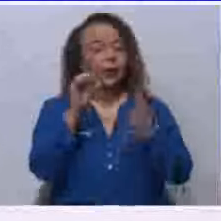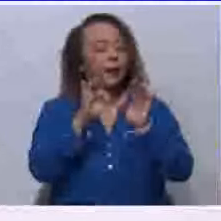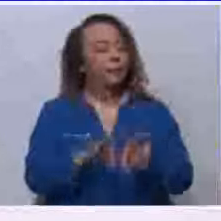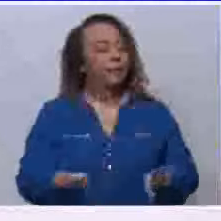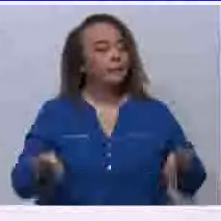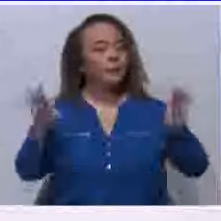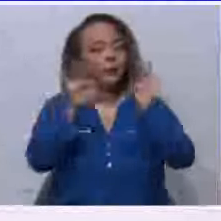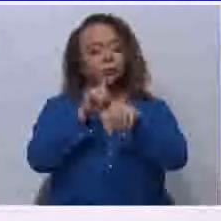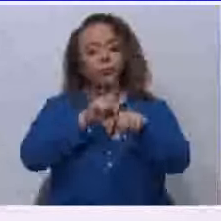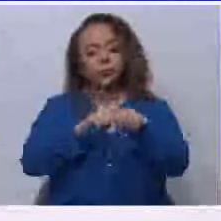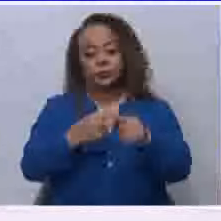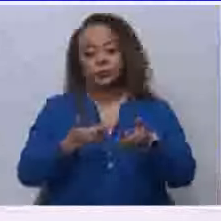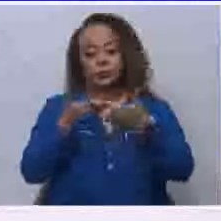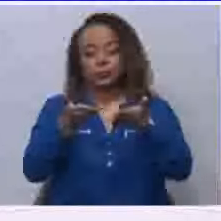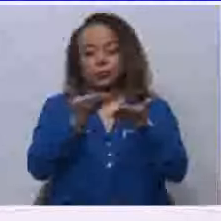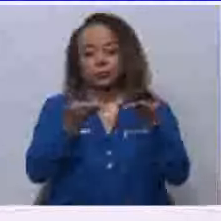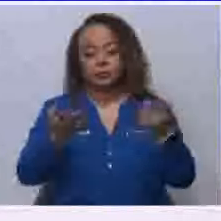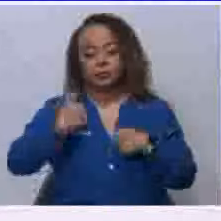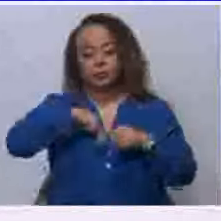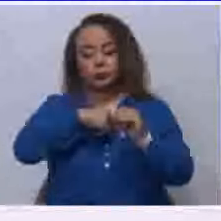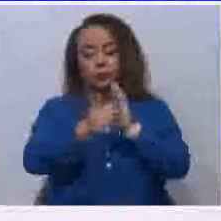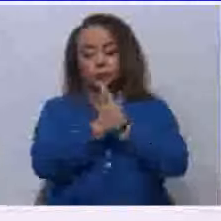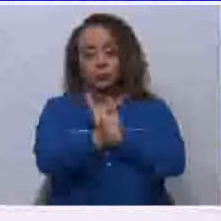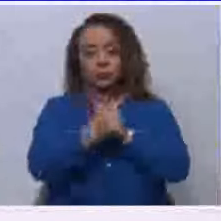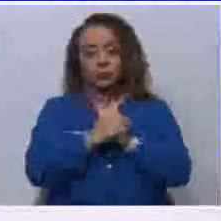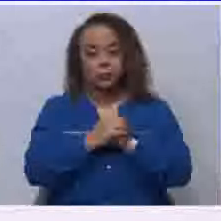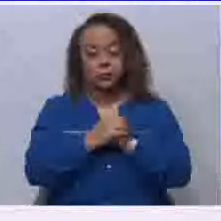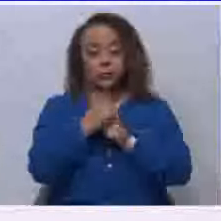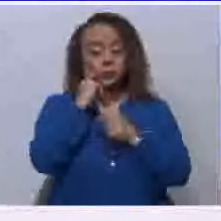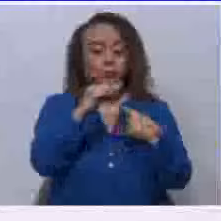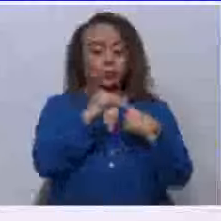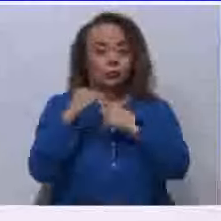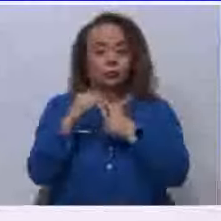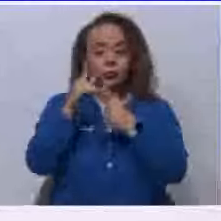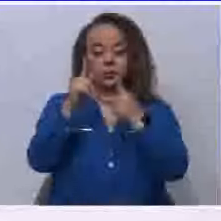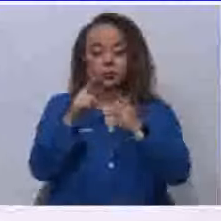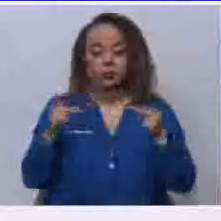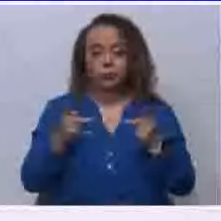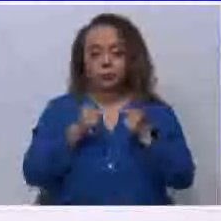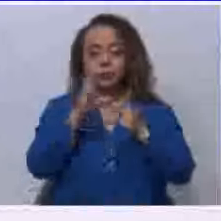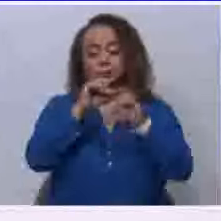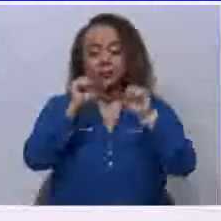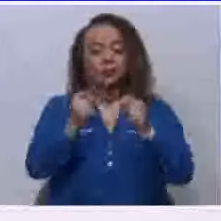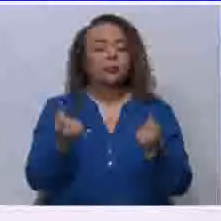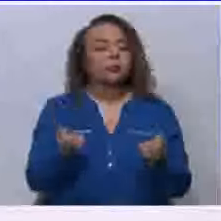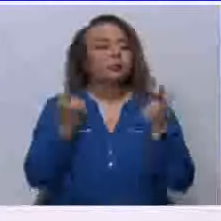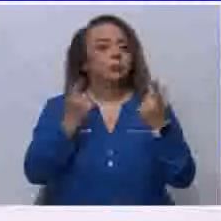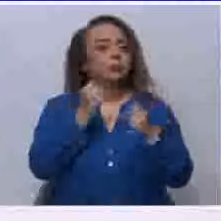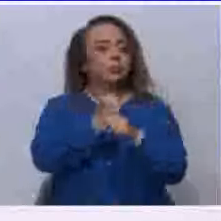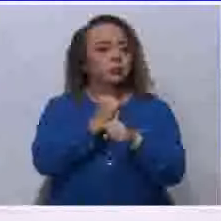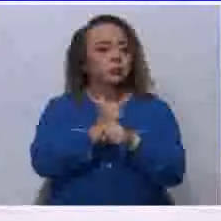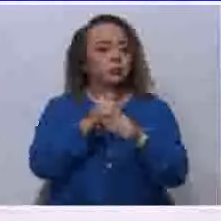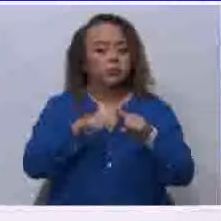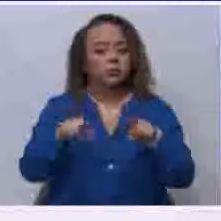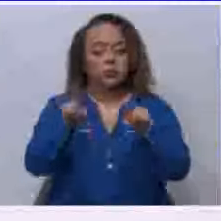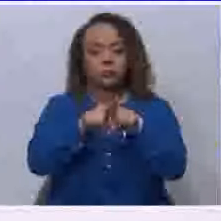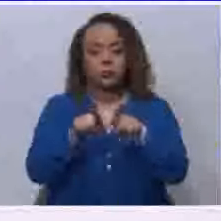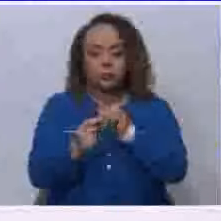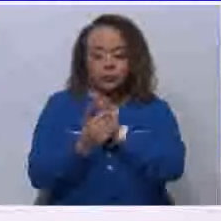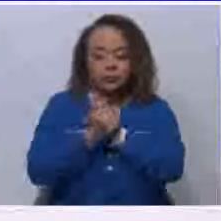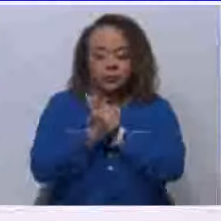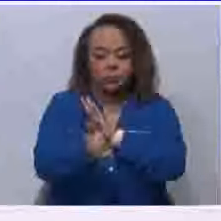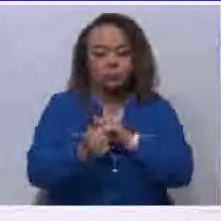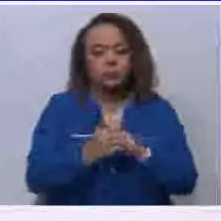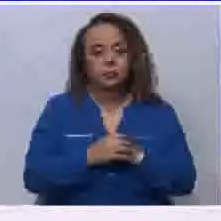importantísimo a la hora de darle herramientas a nuestro talento joven para que se especialicen en un puesto y que puedan entender el oficio, pero también las mañas,